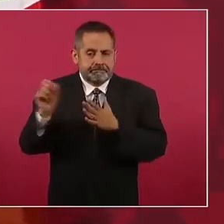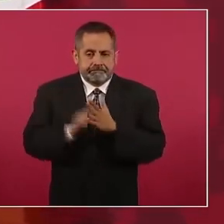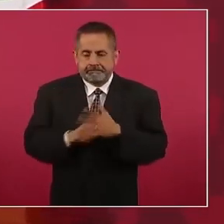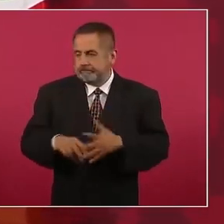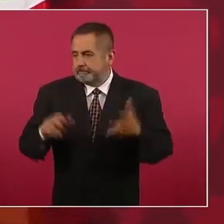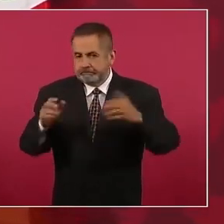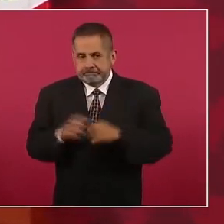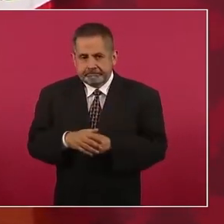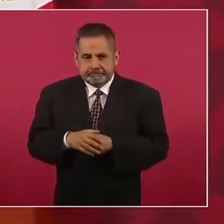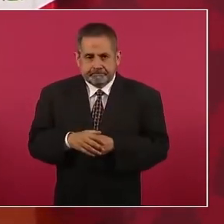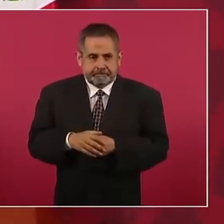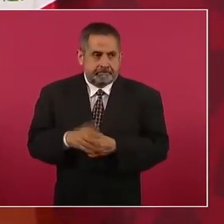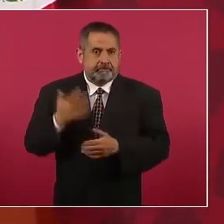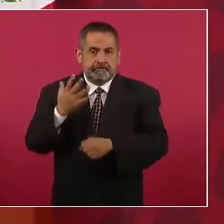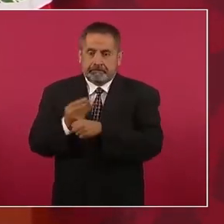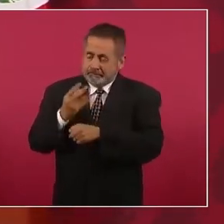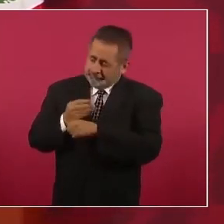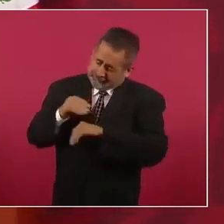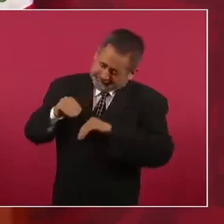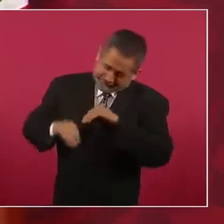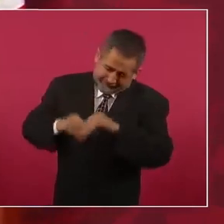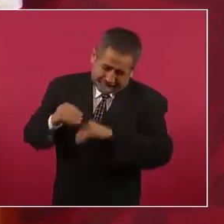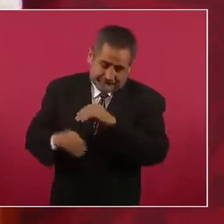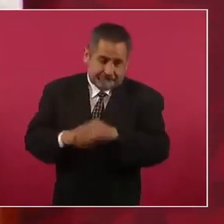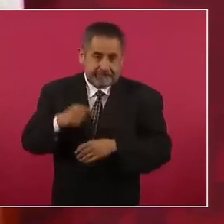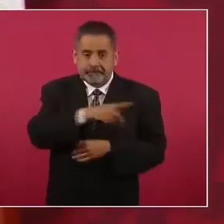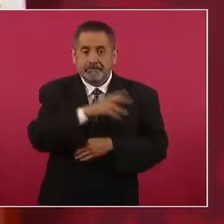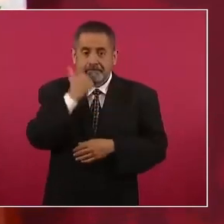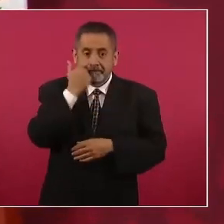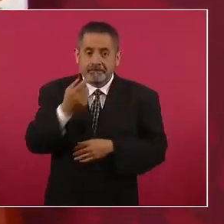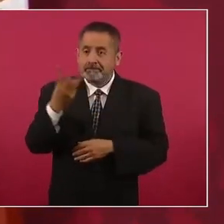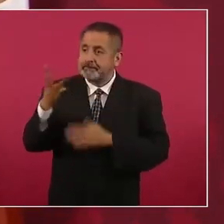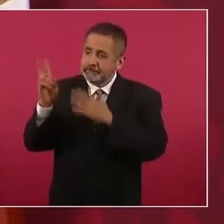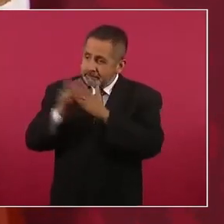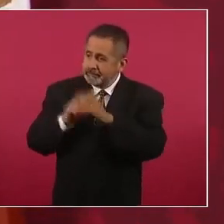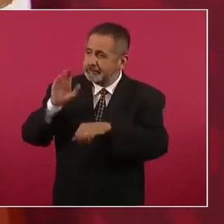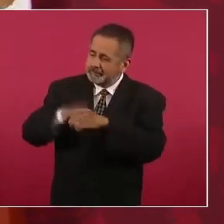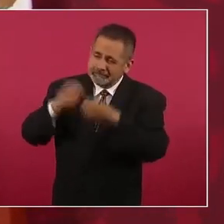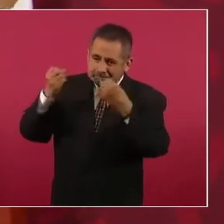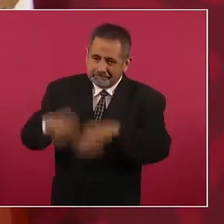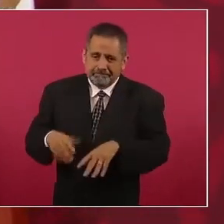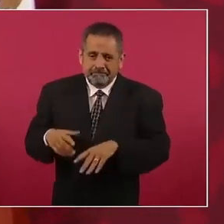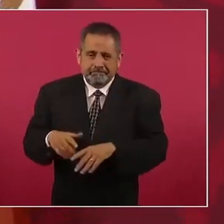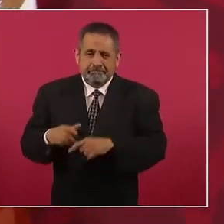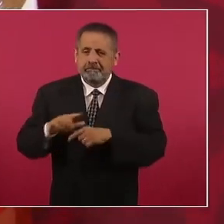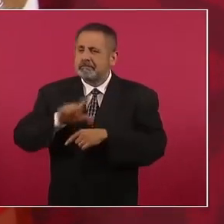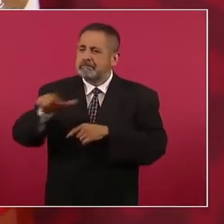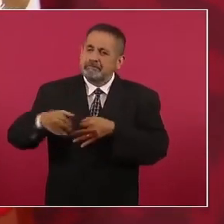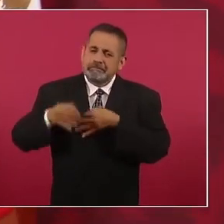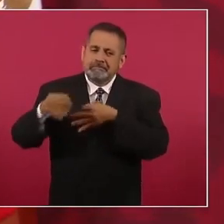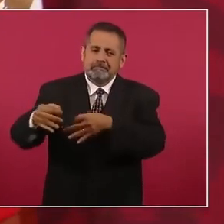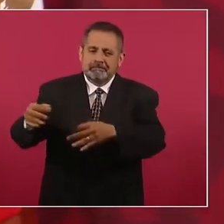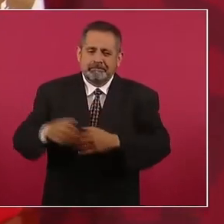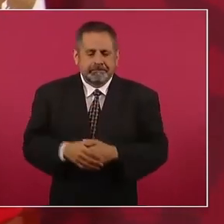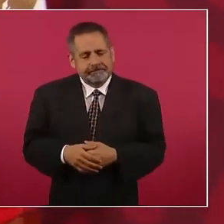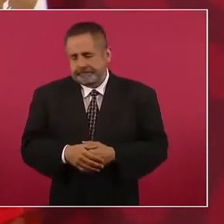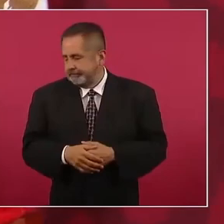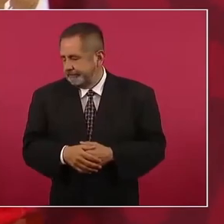y ahora apuestan a cuando menos quitarnos 3 meses más. Nada más que se les